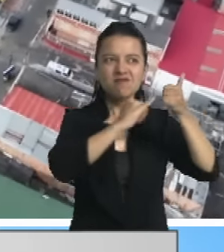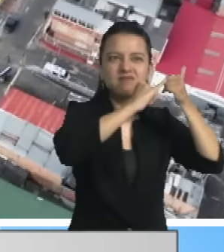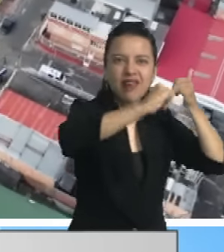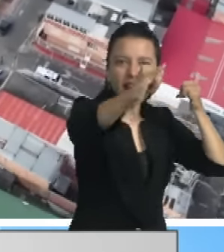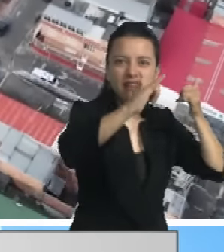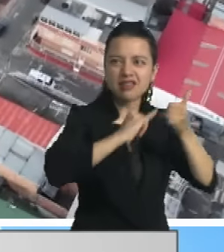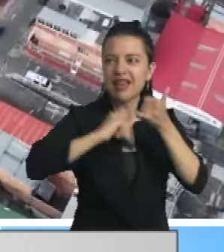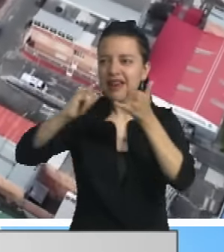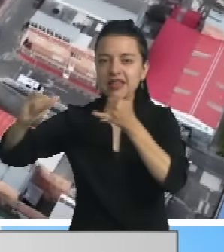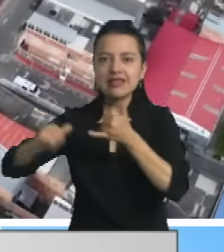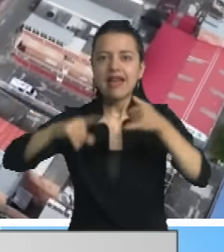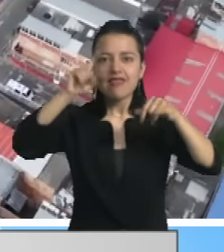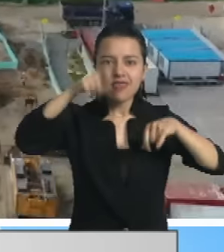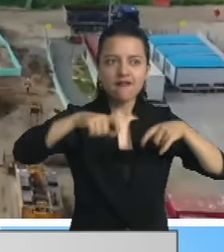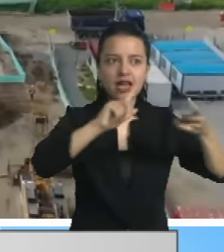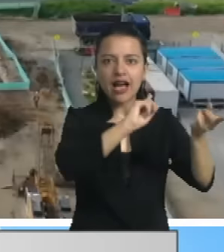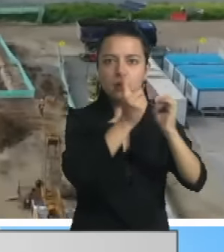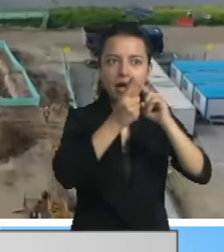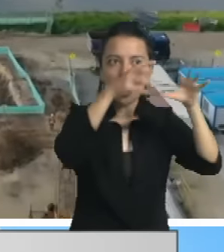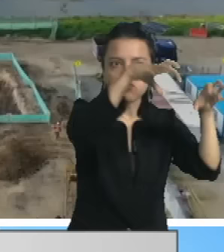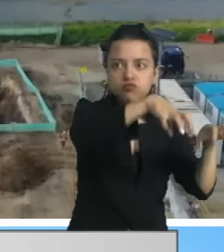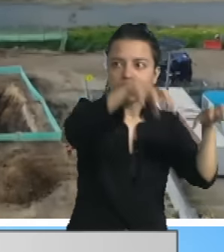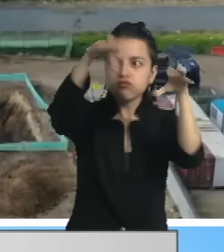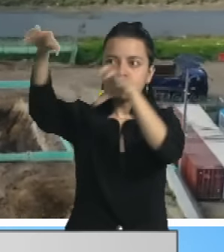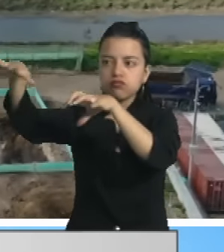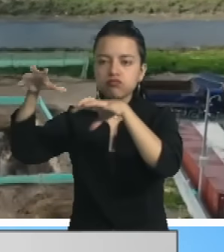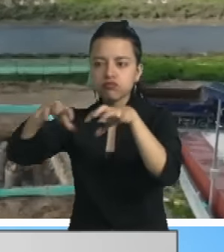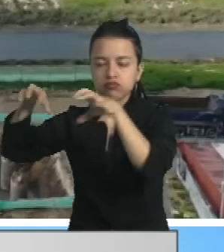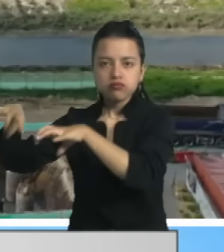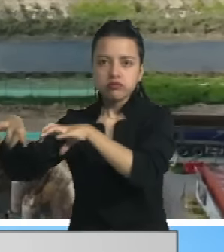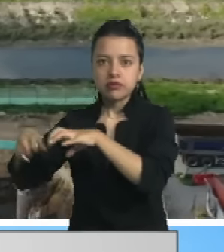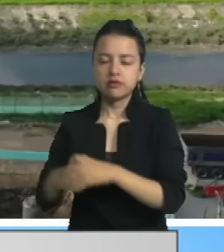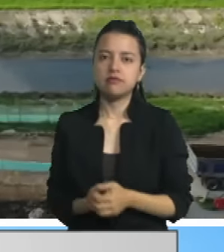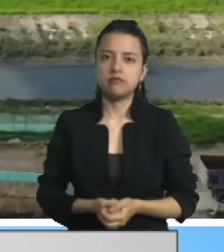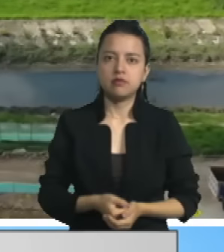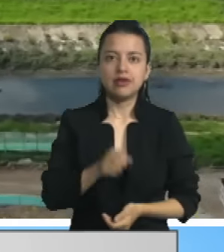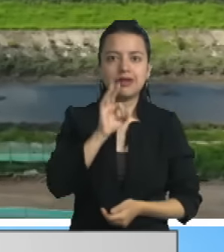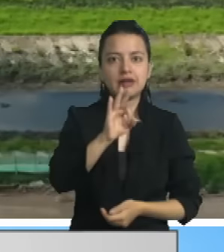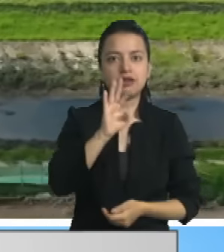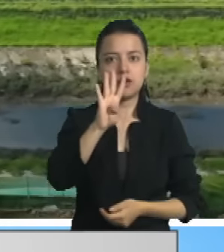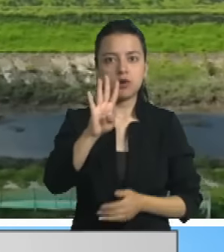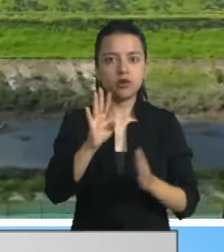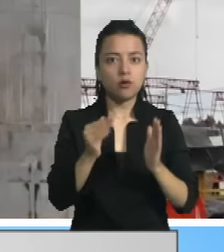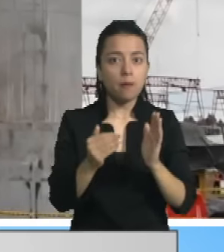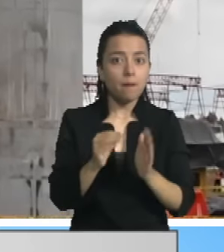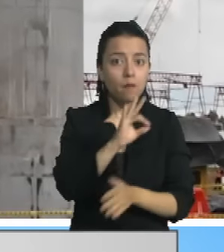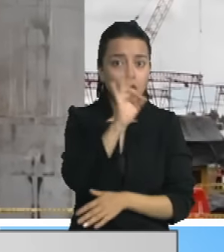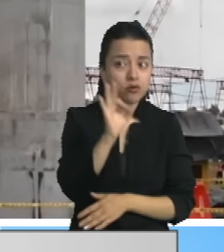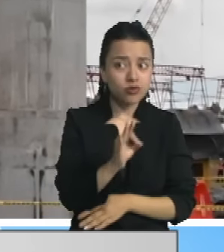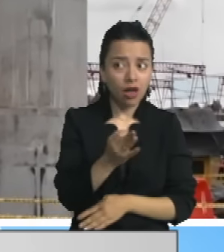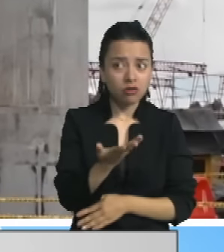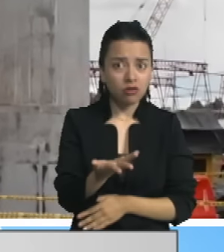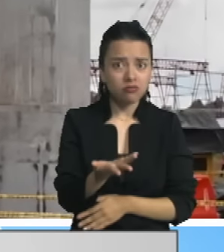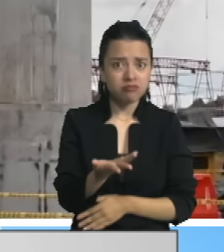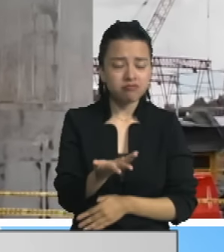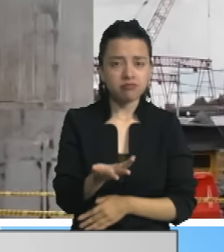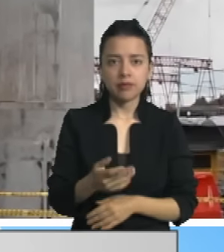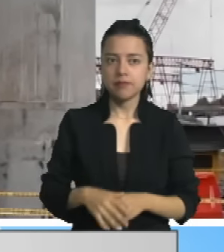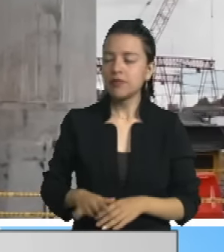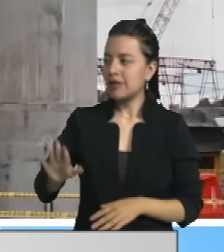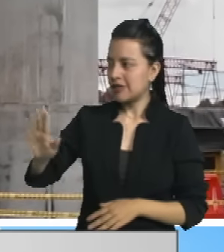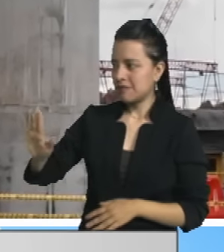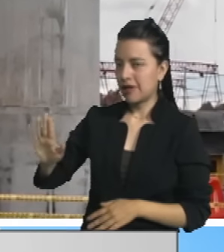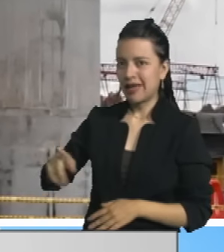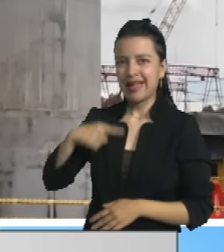el 14 en términos reales y tiene un programado del 34 por. esp yo le quiero hacer una pregunta El